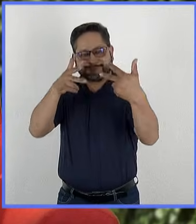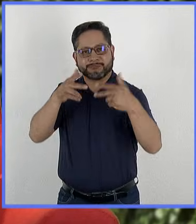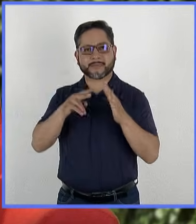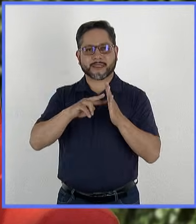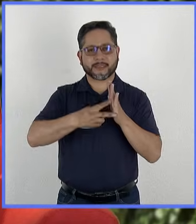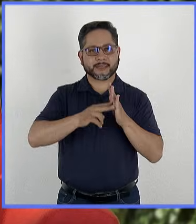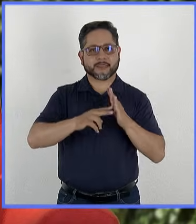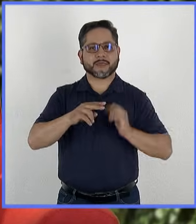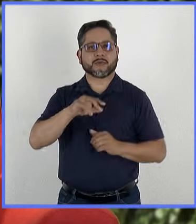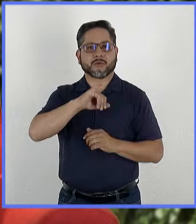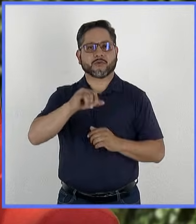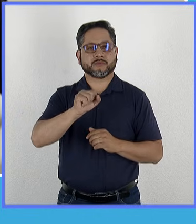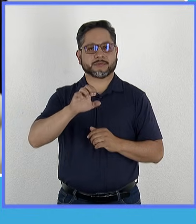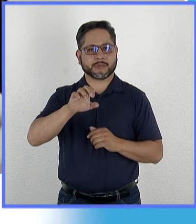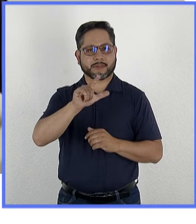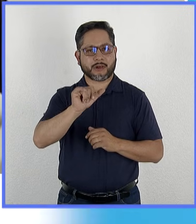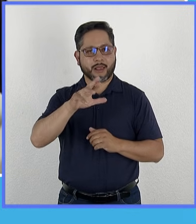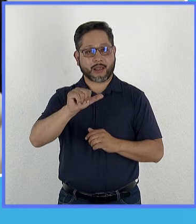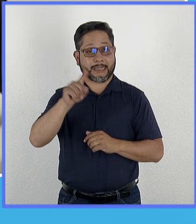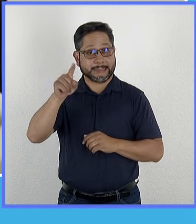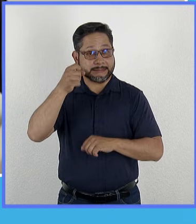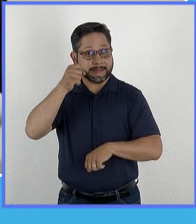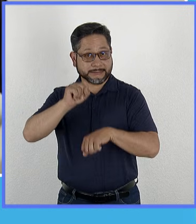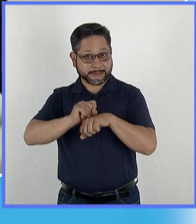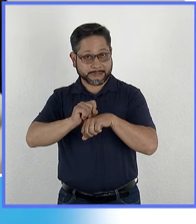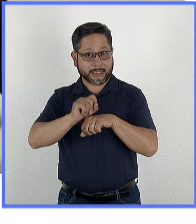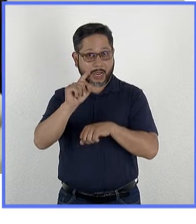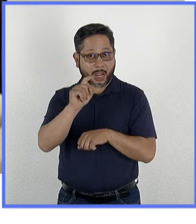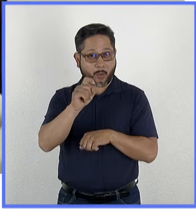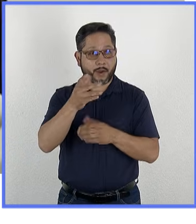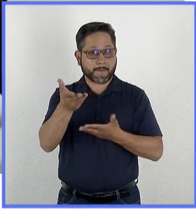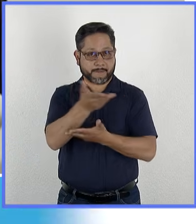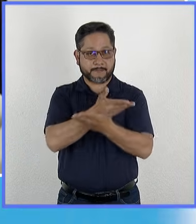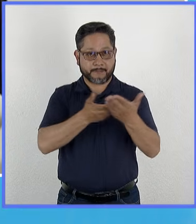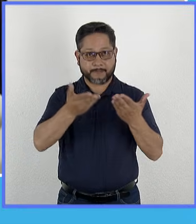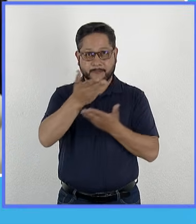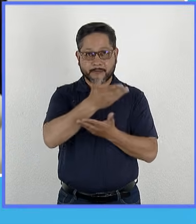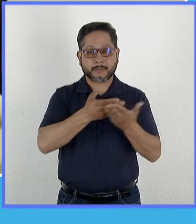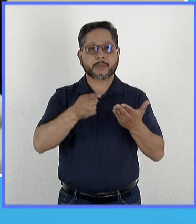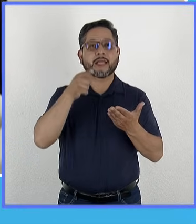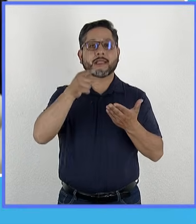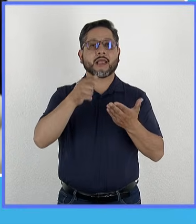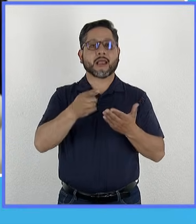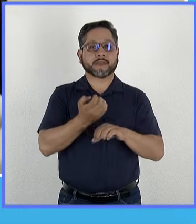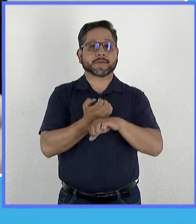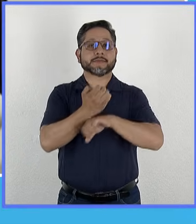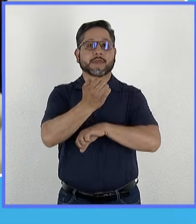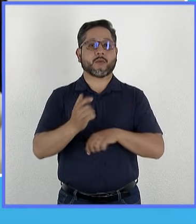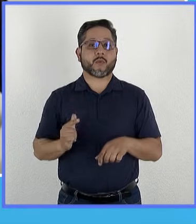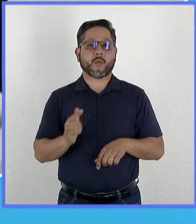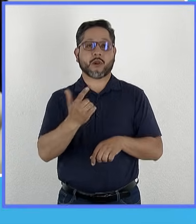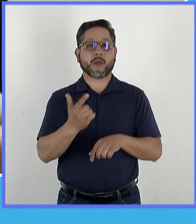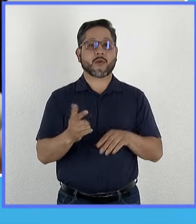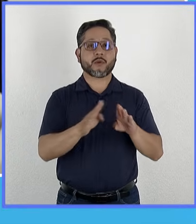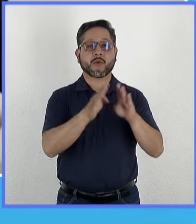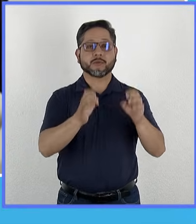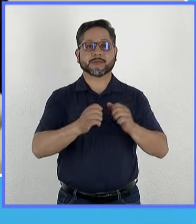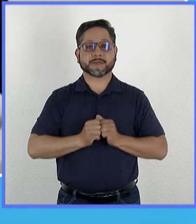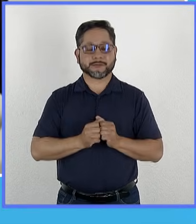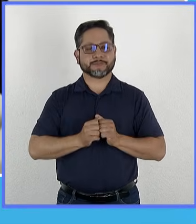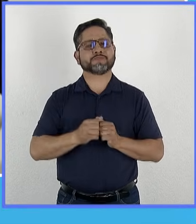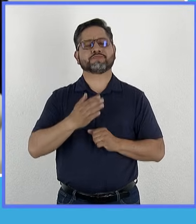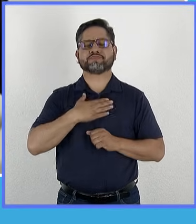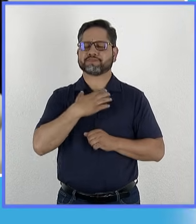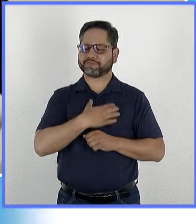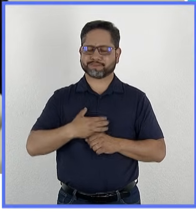ingeniero José Lara Lona, quien es el secretario de Agua y Medio Ambiente del estado de Guanajuato. ¿Cómo está? Muy bien, muy contento,